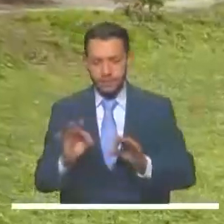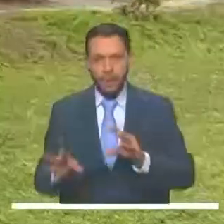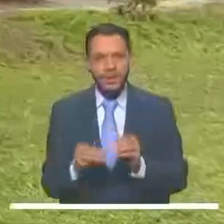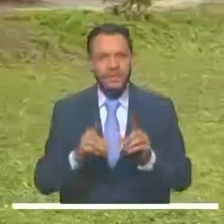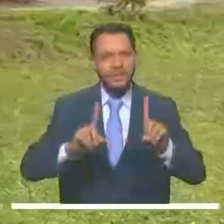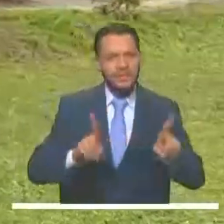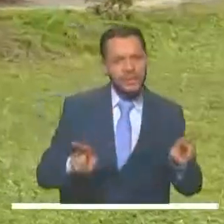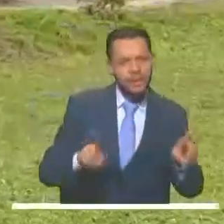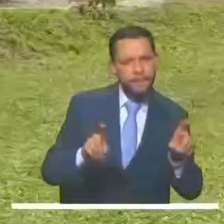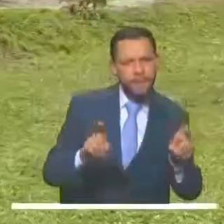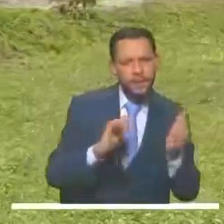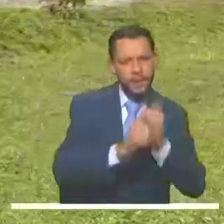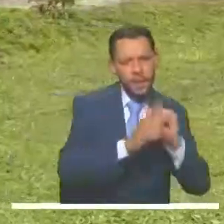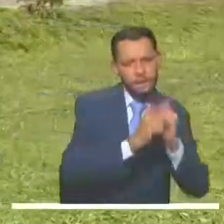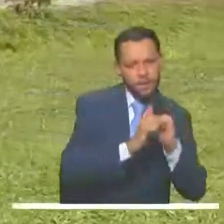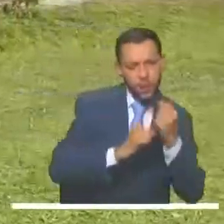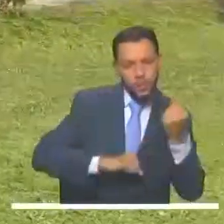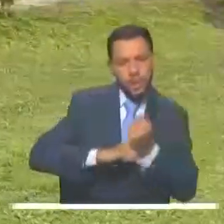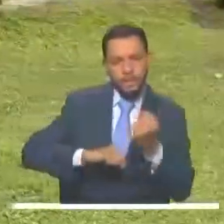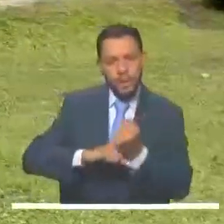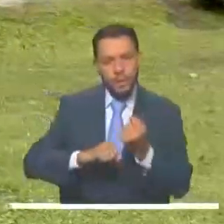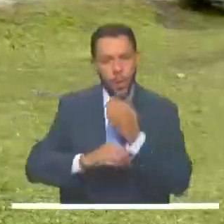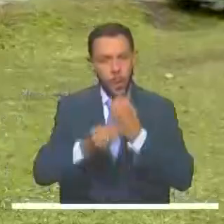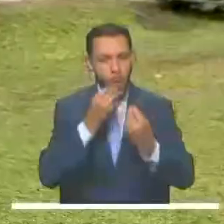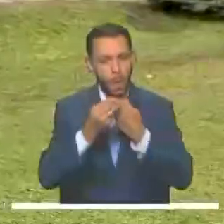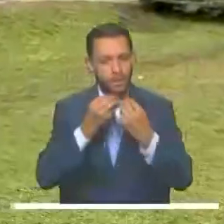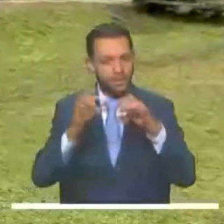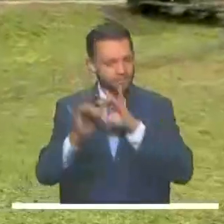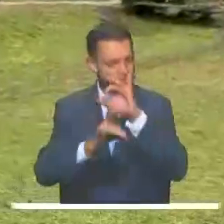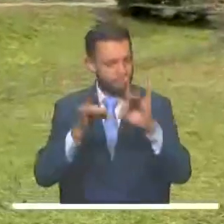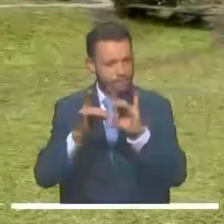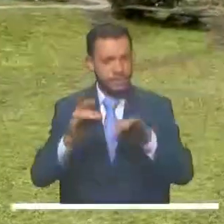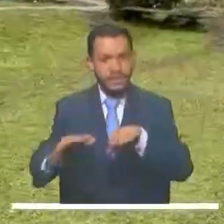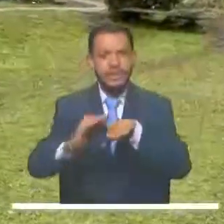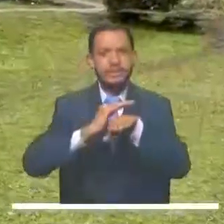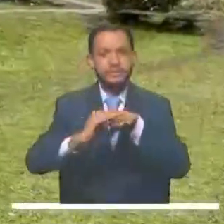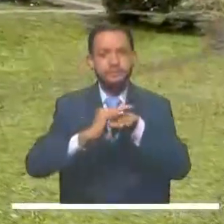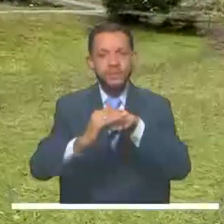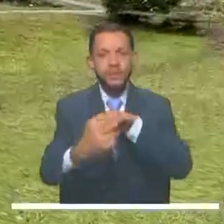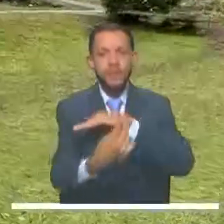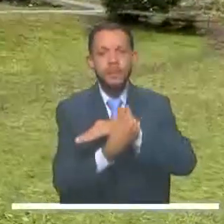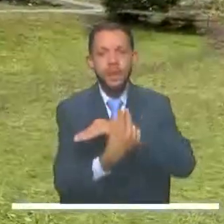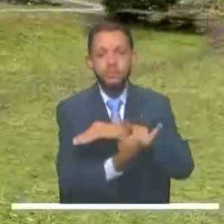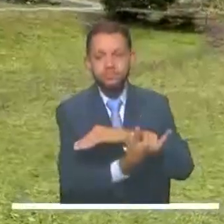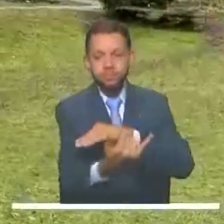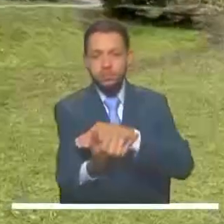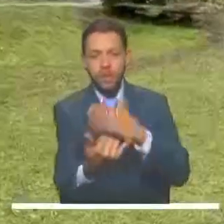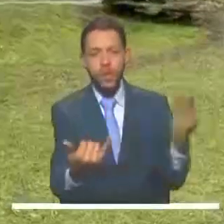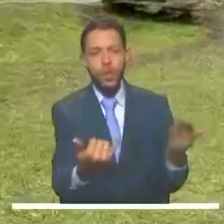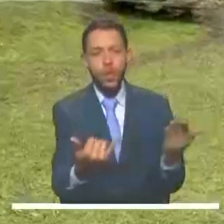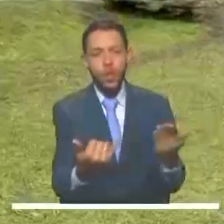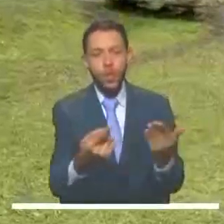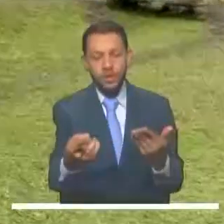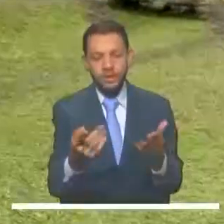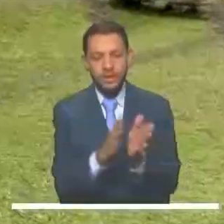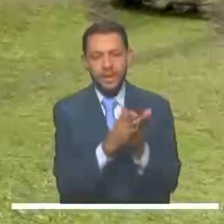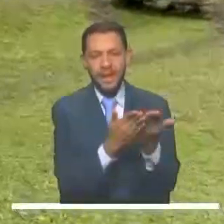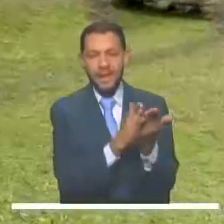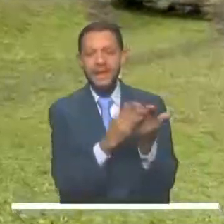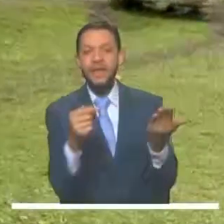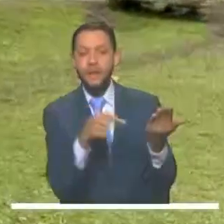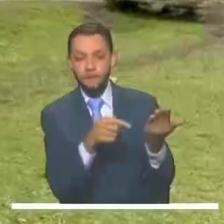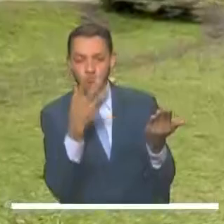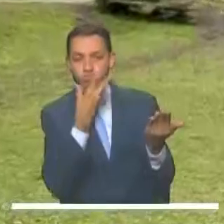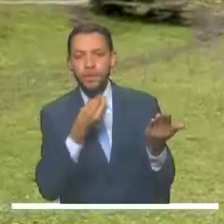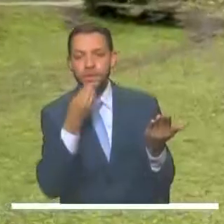en contacto con la naturaleza y comer adecuadamente yo los invito a todos ustedes para que busquen en este libro de las 100 enfermedades más frecuentes